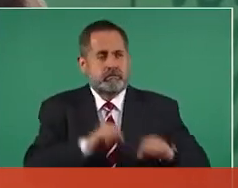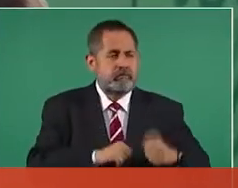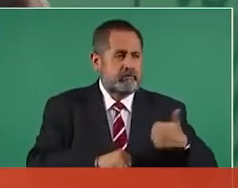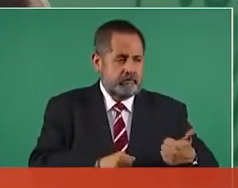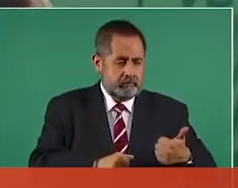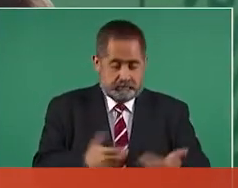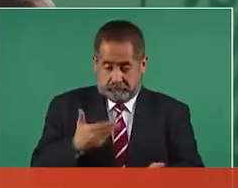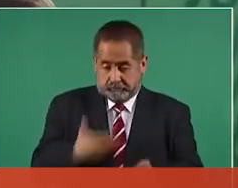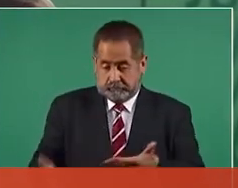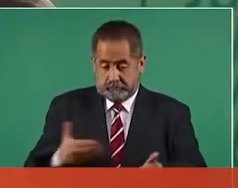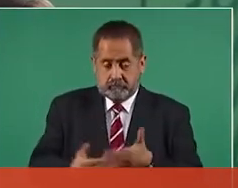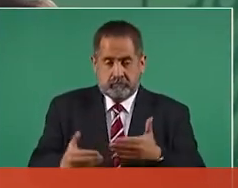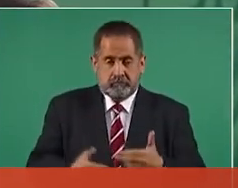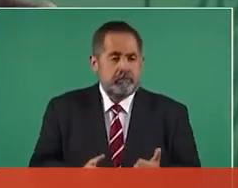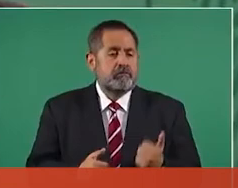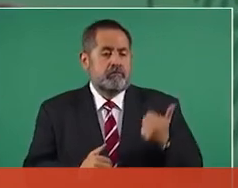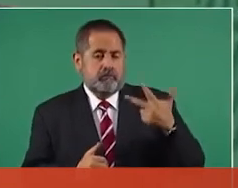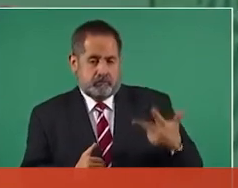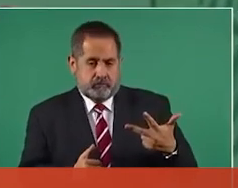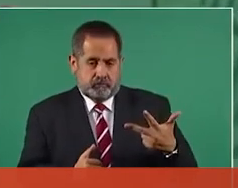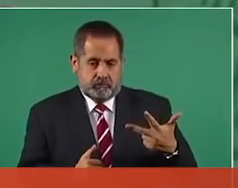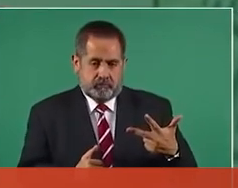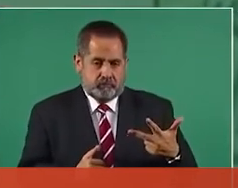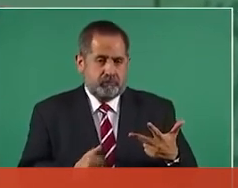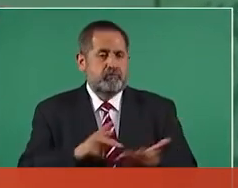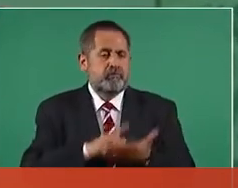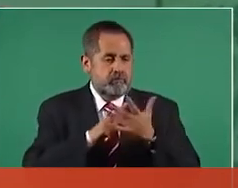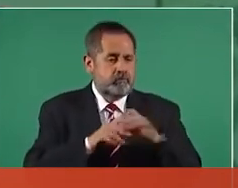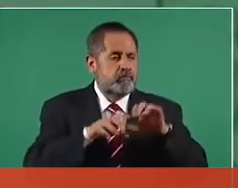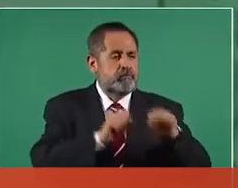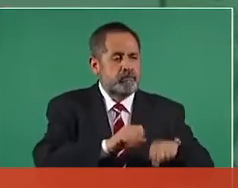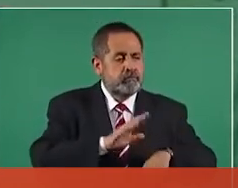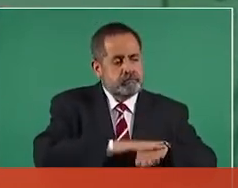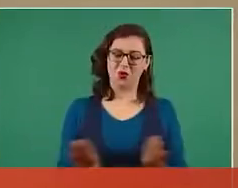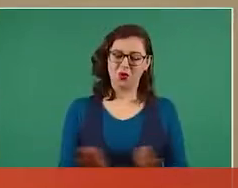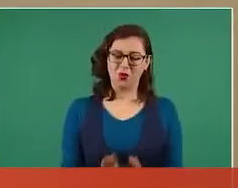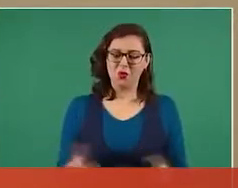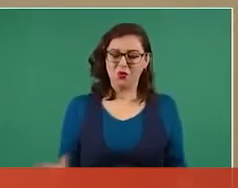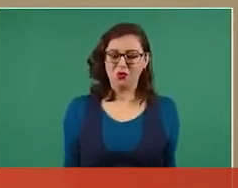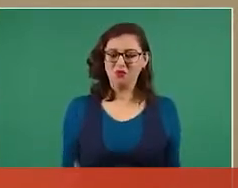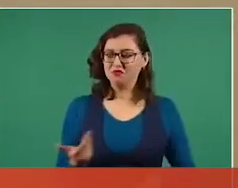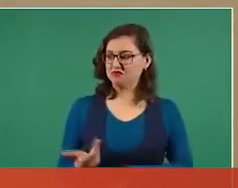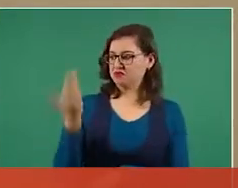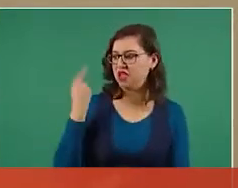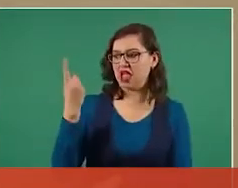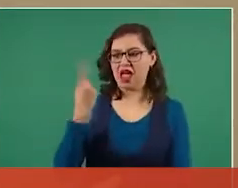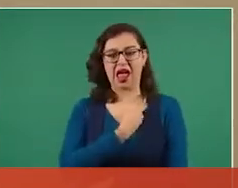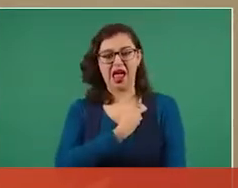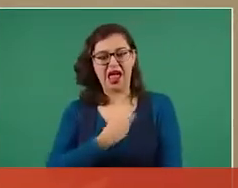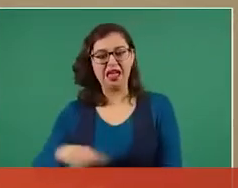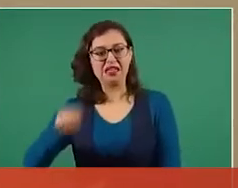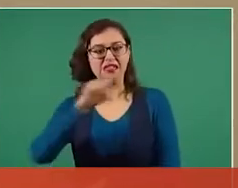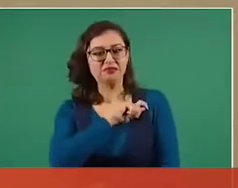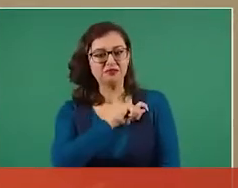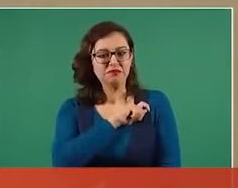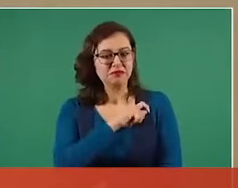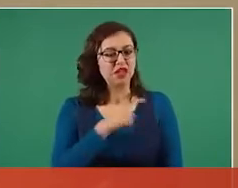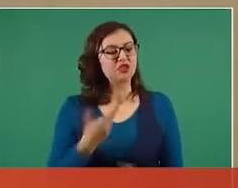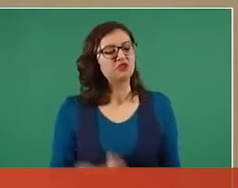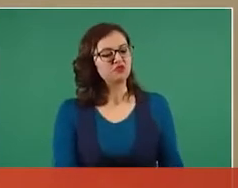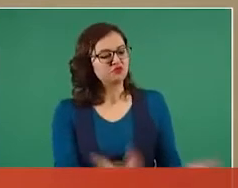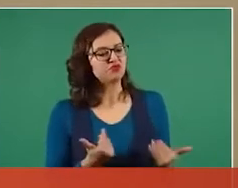tortilla. Así mido, ¿cómo vamos? Algunos españoles nos cambiaron nuestro oro por